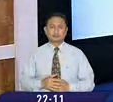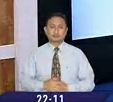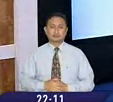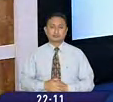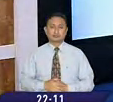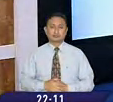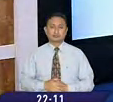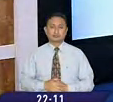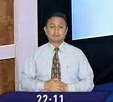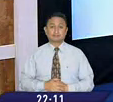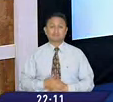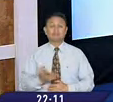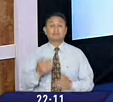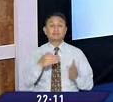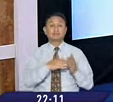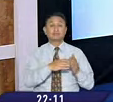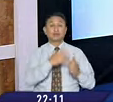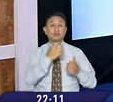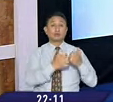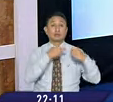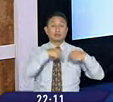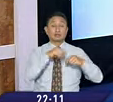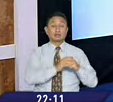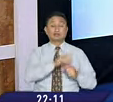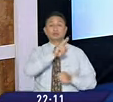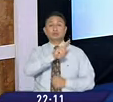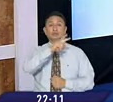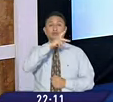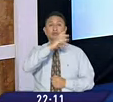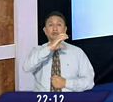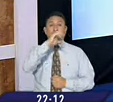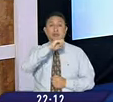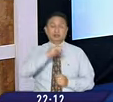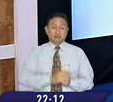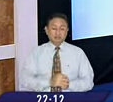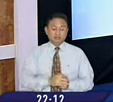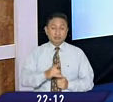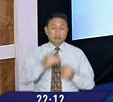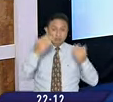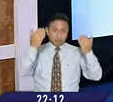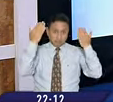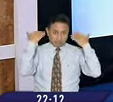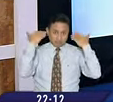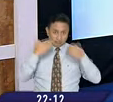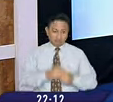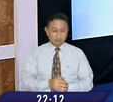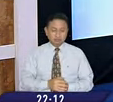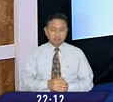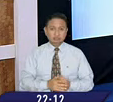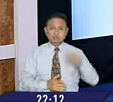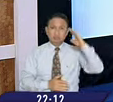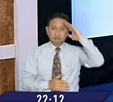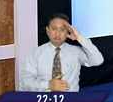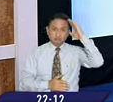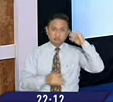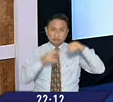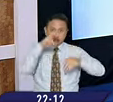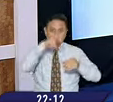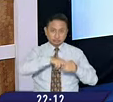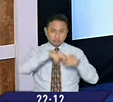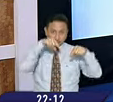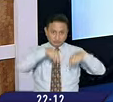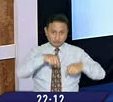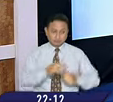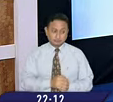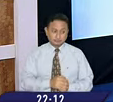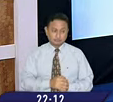Un nuevo atentado se registró en una unidad policial ubicada en el oeste del puerto principal. Los uniformados que se encontraban en el